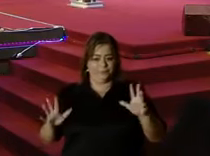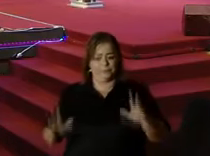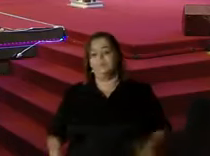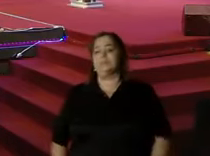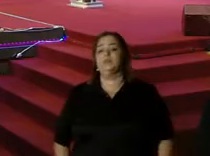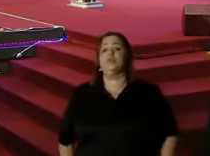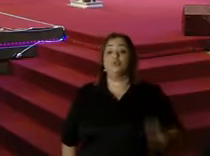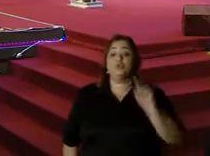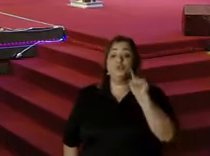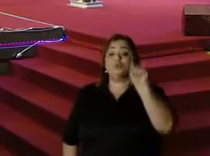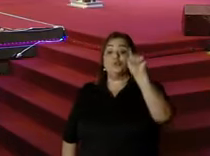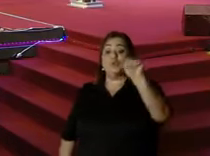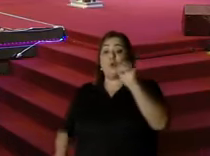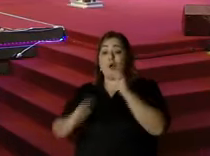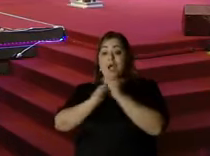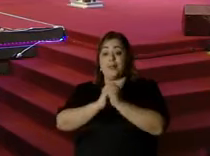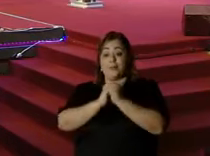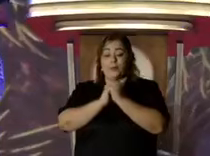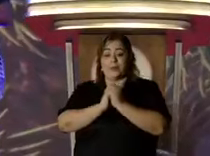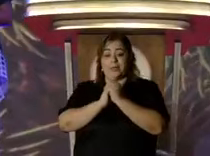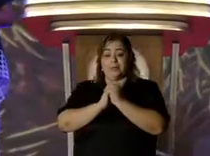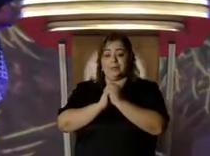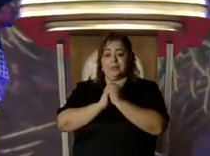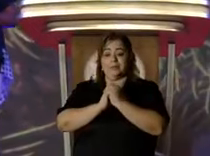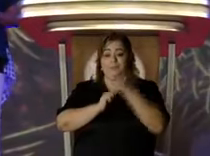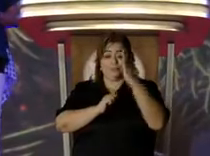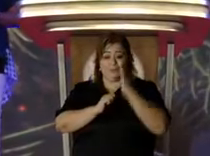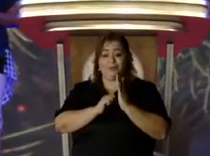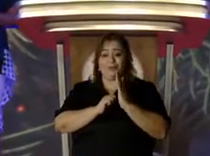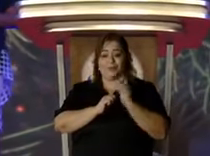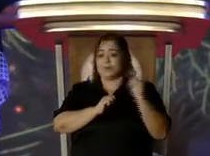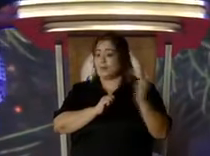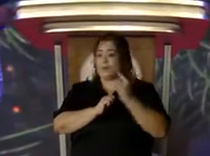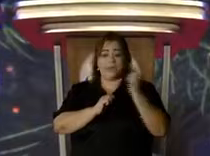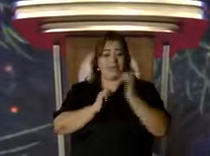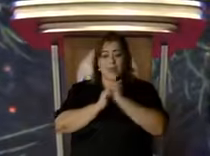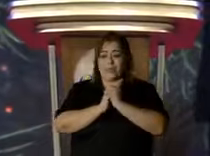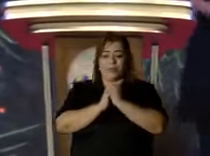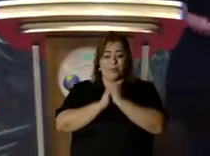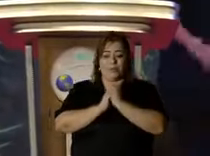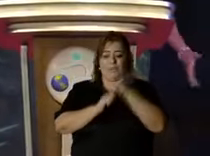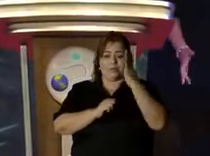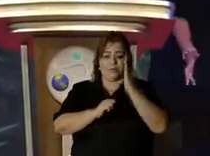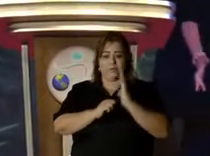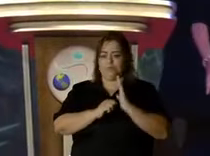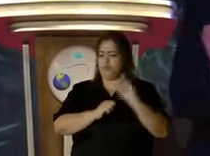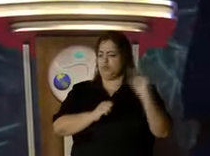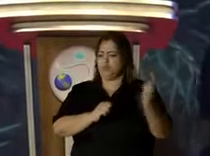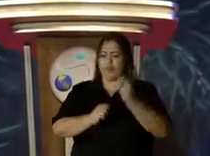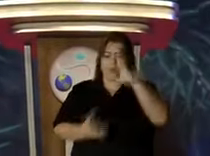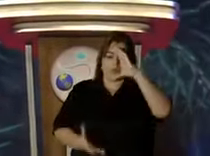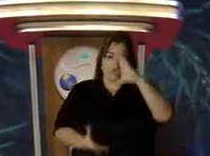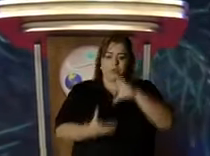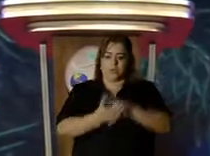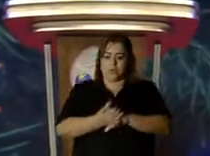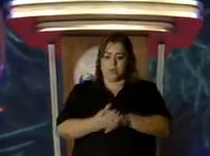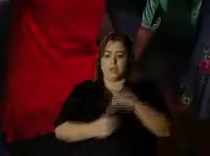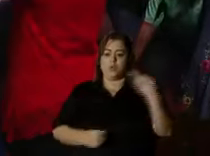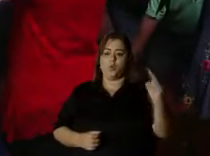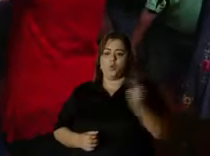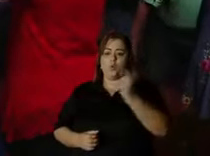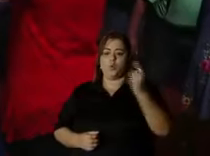atrás. Mira, a veces lo que nos falta es tiempo para adorar, adorar, adorar, adorar. Y cree, solo cree, solo